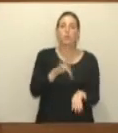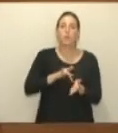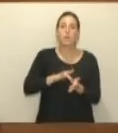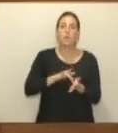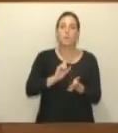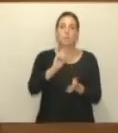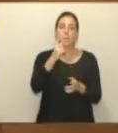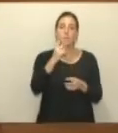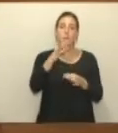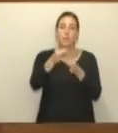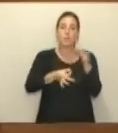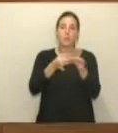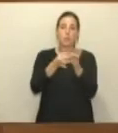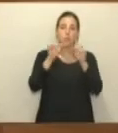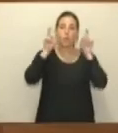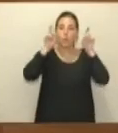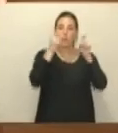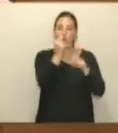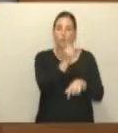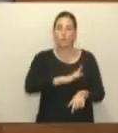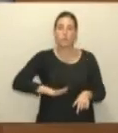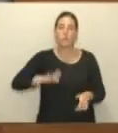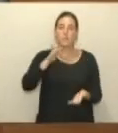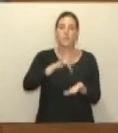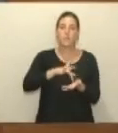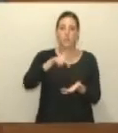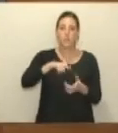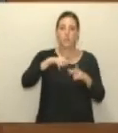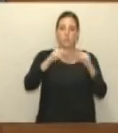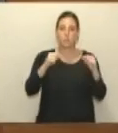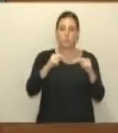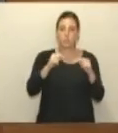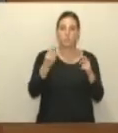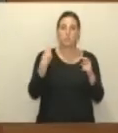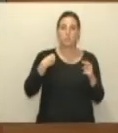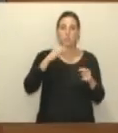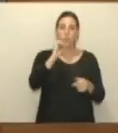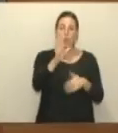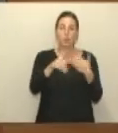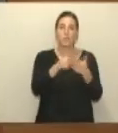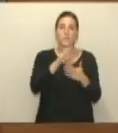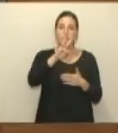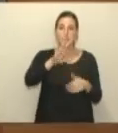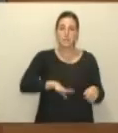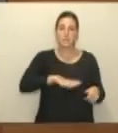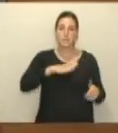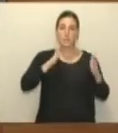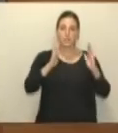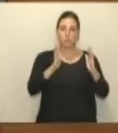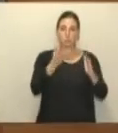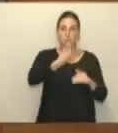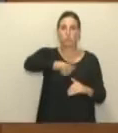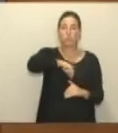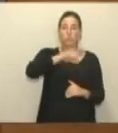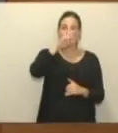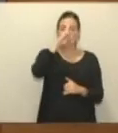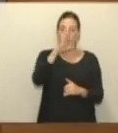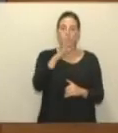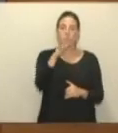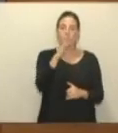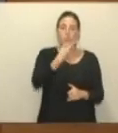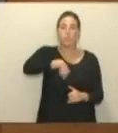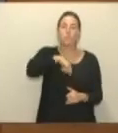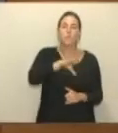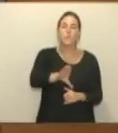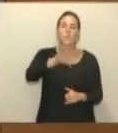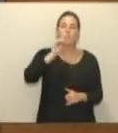ciclo de educación infantil en Asturias, la etapa conocida como de 0 a 3 años. Estábamos preocupados por lo que nosotros entendíamos